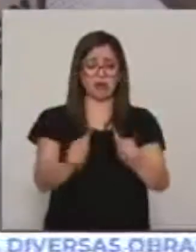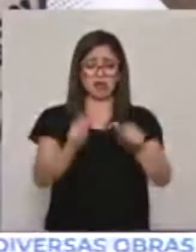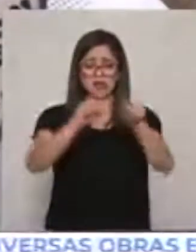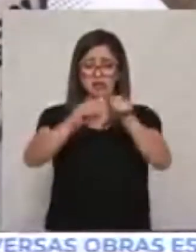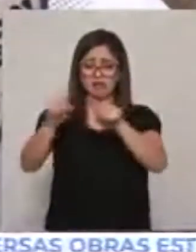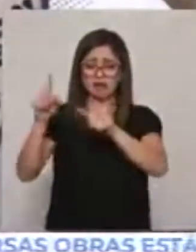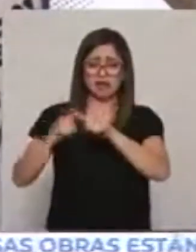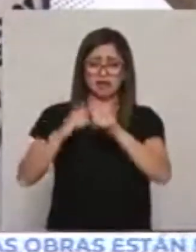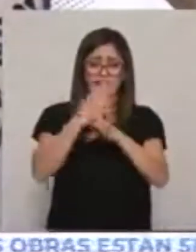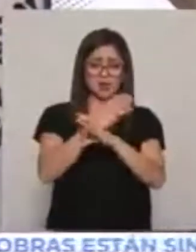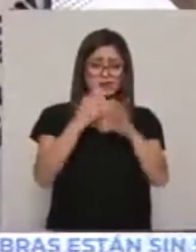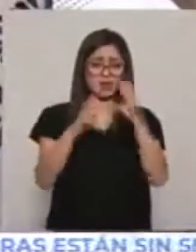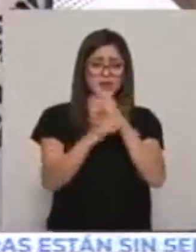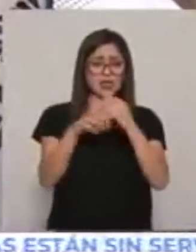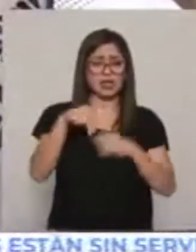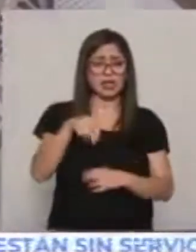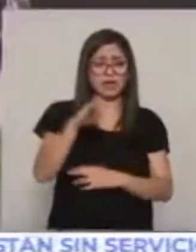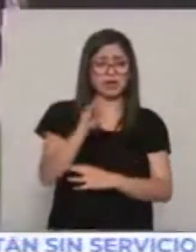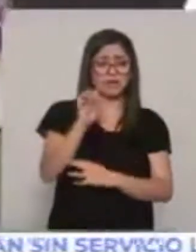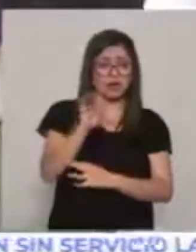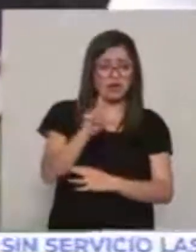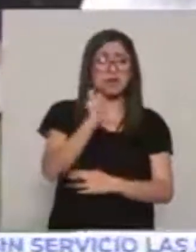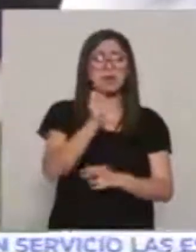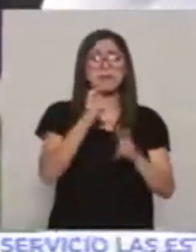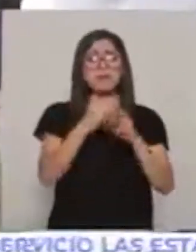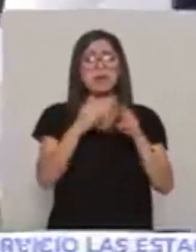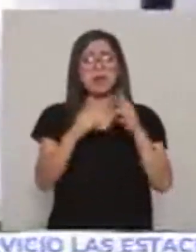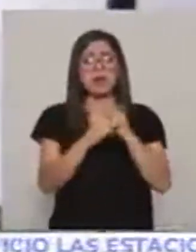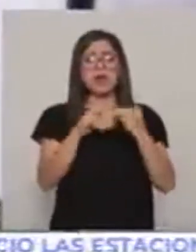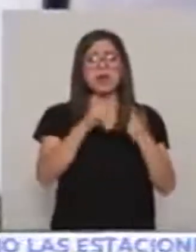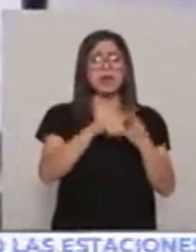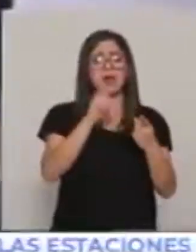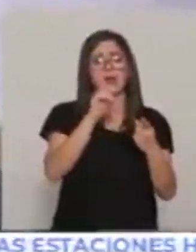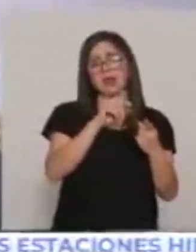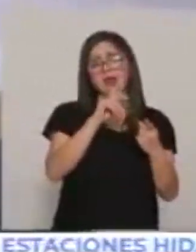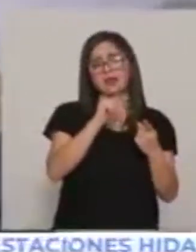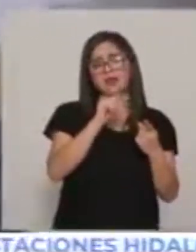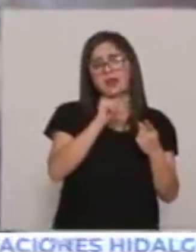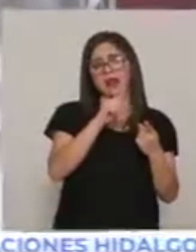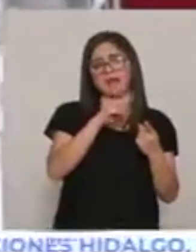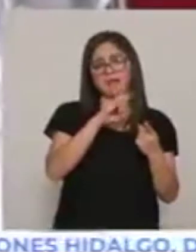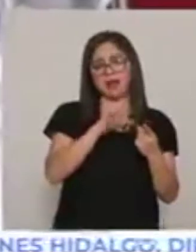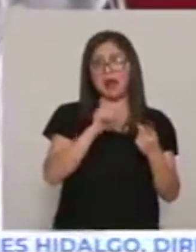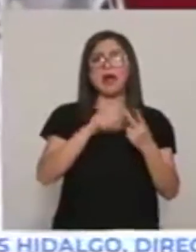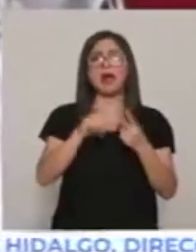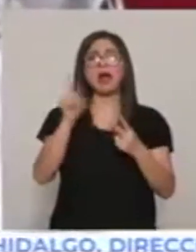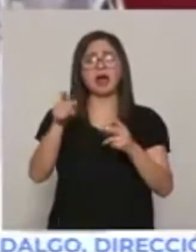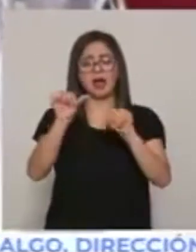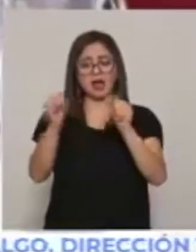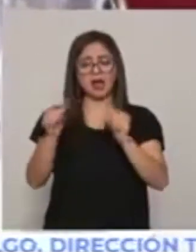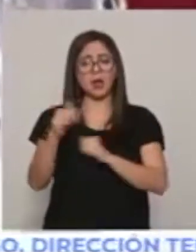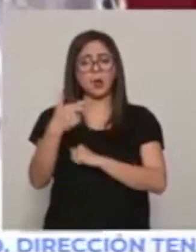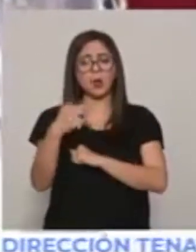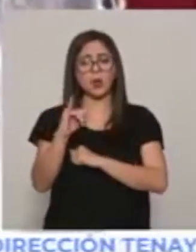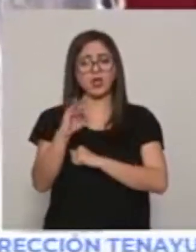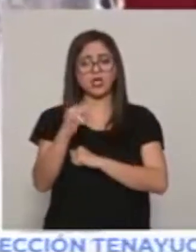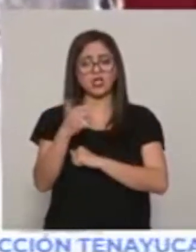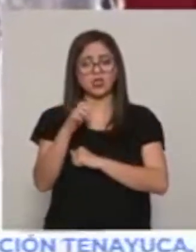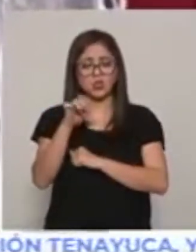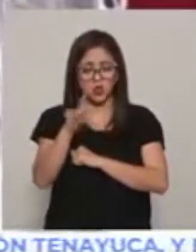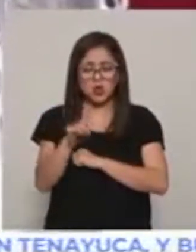NFL. Tenemos productos de Talavera, tenemos productos de Huichol. Estos productos están específicamente hechos